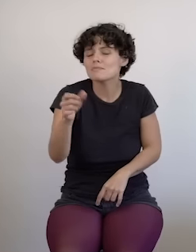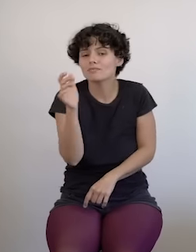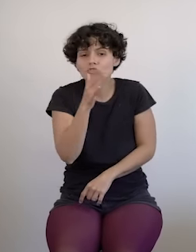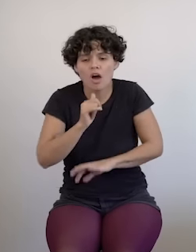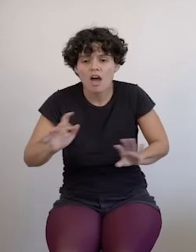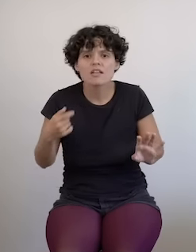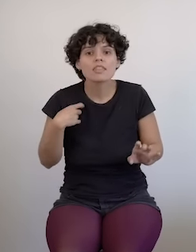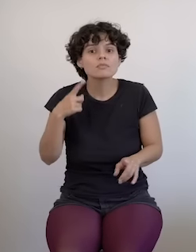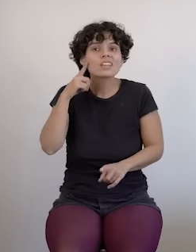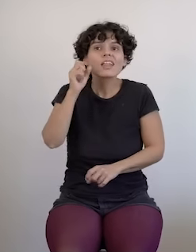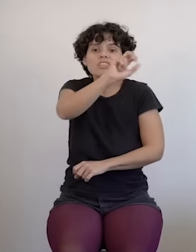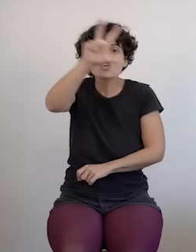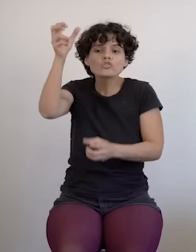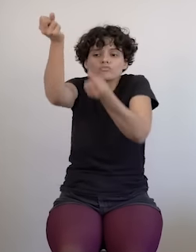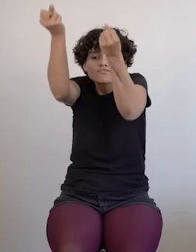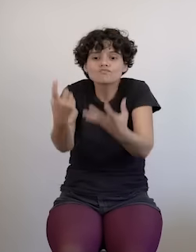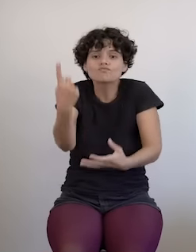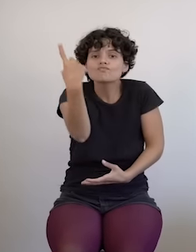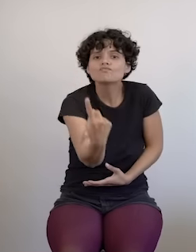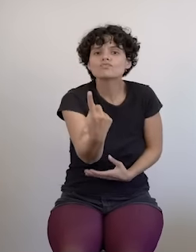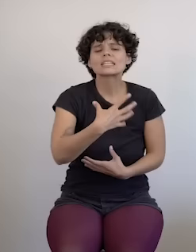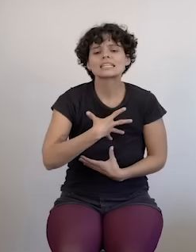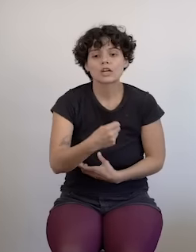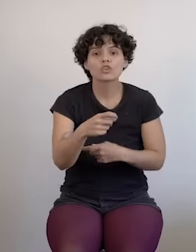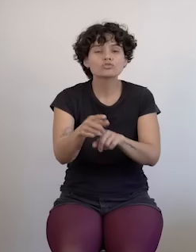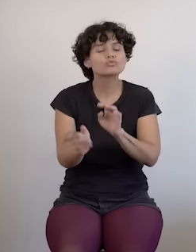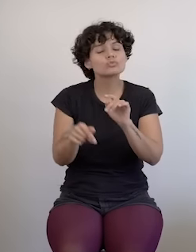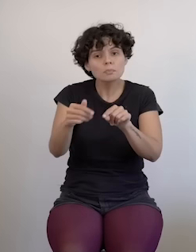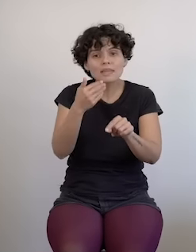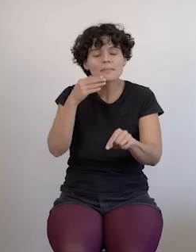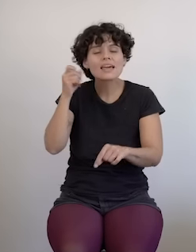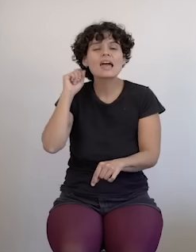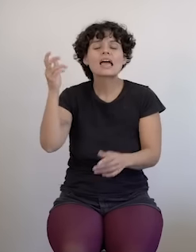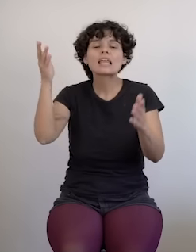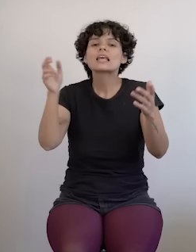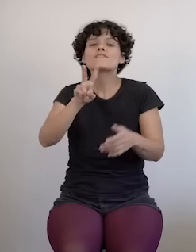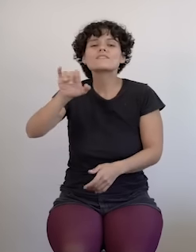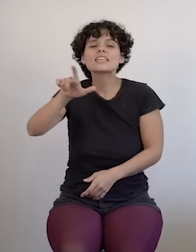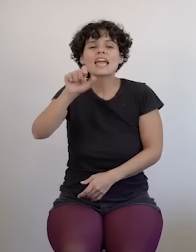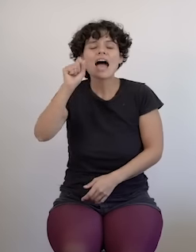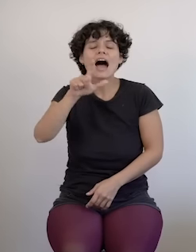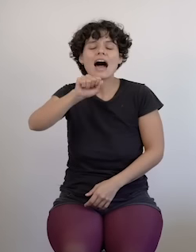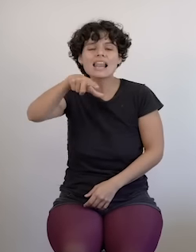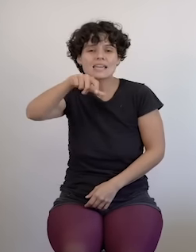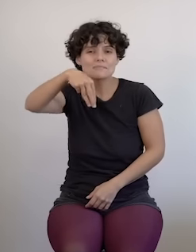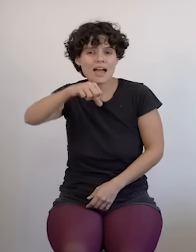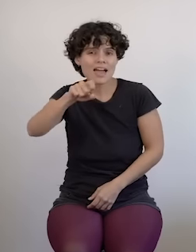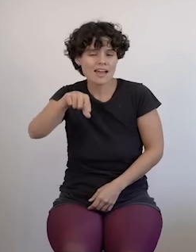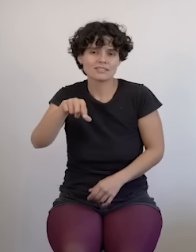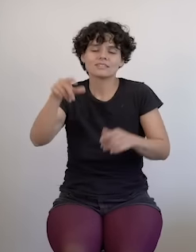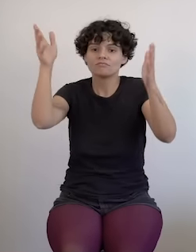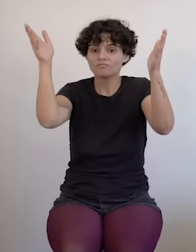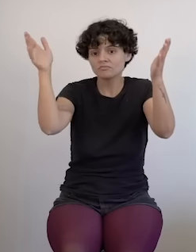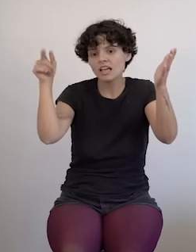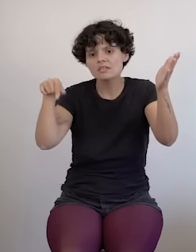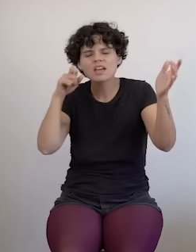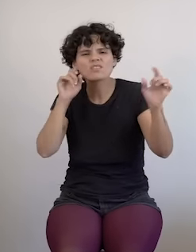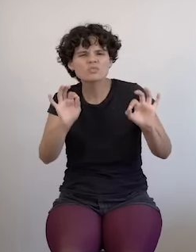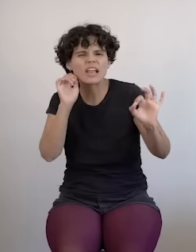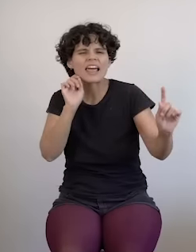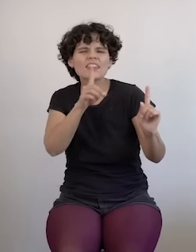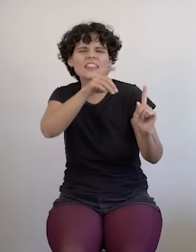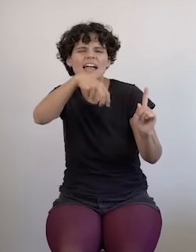no tiene papá. Es un guachito que Dios me lo puso en la vida. Ese guachito lo encontré en Villa Alemana, ¿cachai? En el Luis Amigo. Y yo